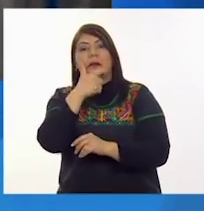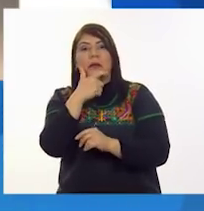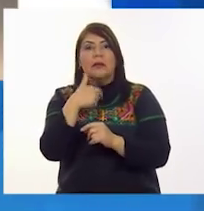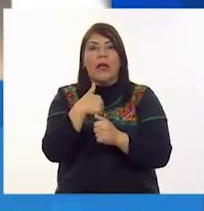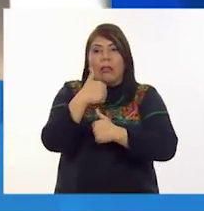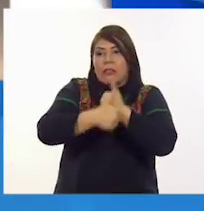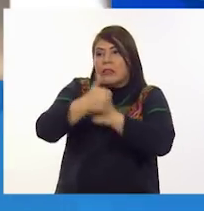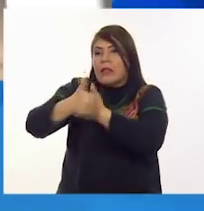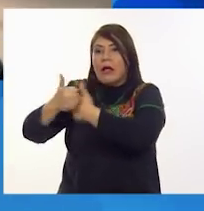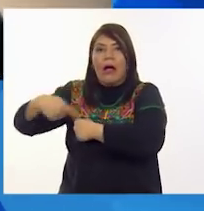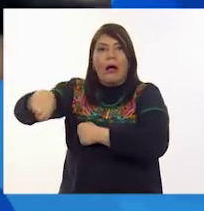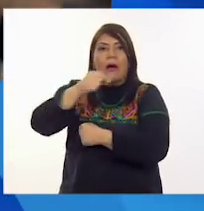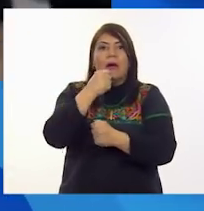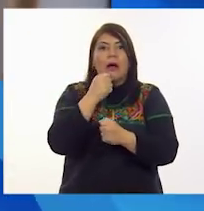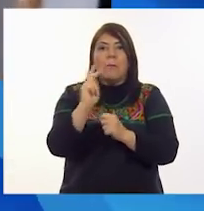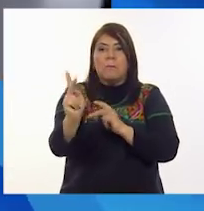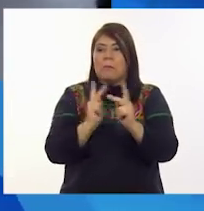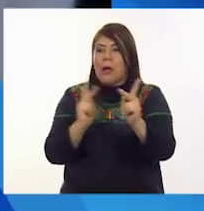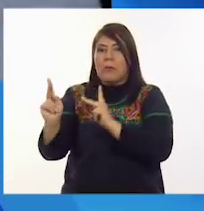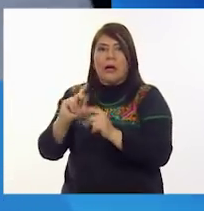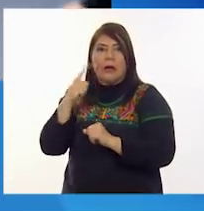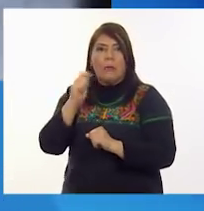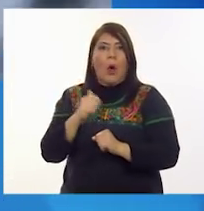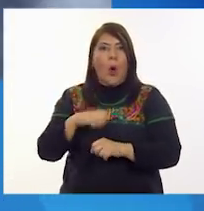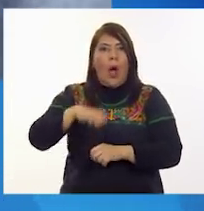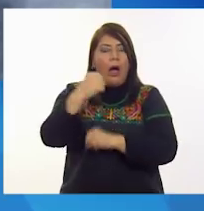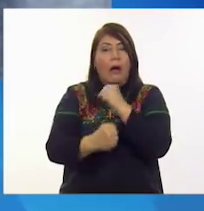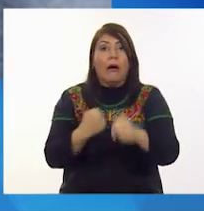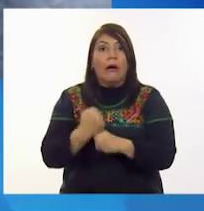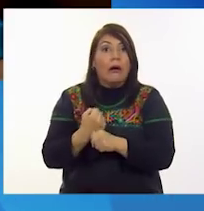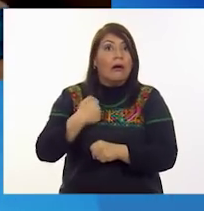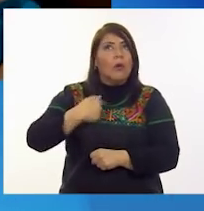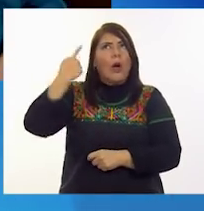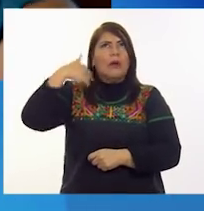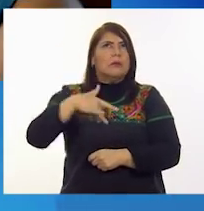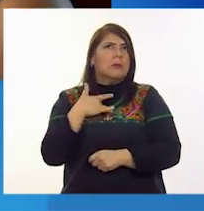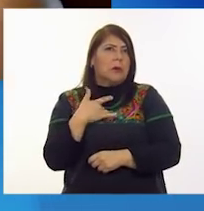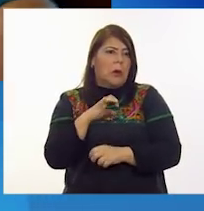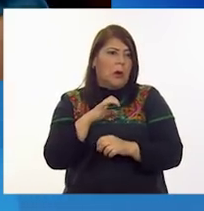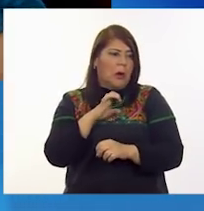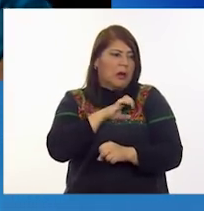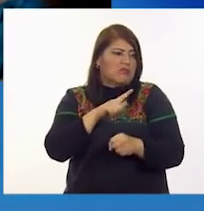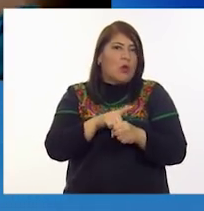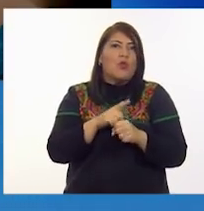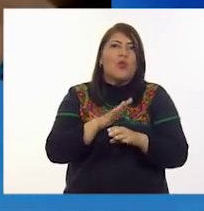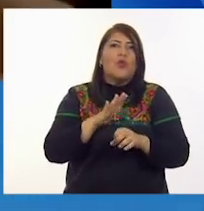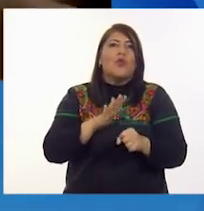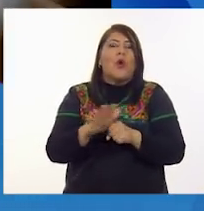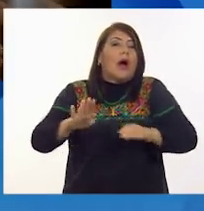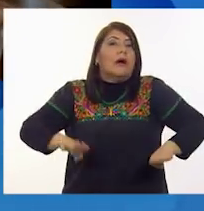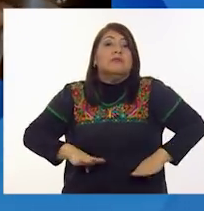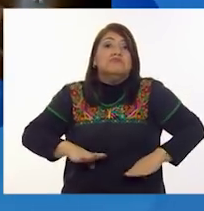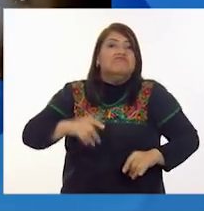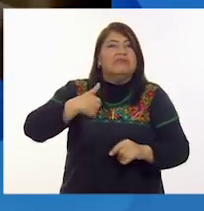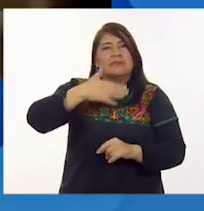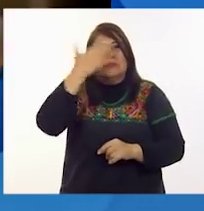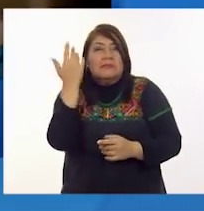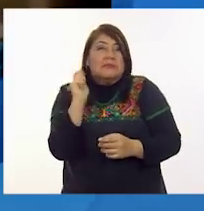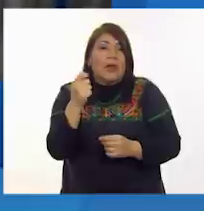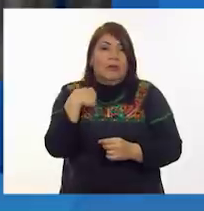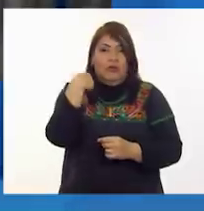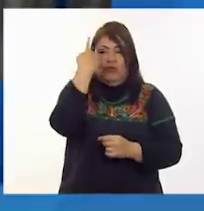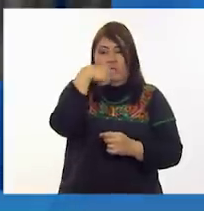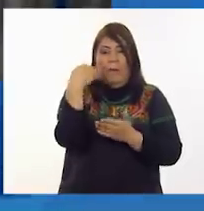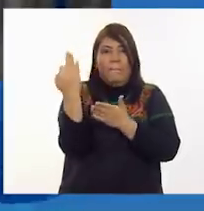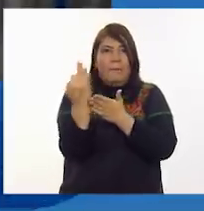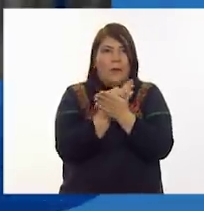edad. Yo realmente no sabía en ese momento qué era lo que tenía especial, que yo era diferente a los demás, ¿no? En mi color de piel,